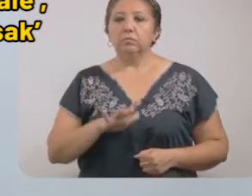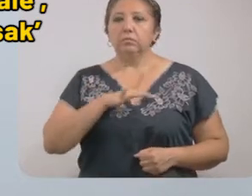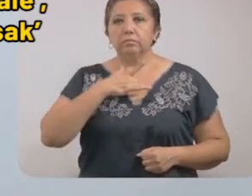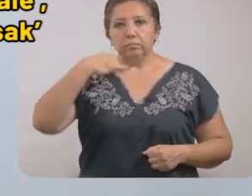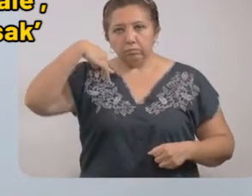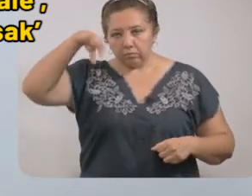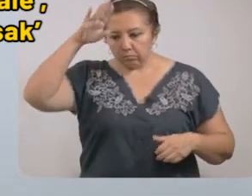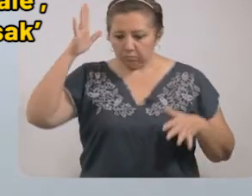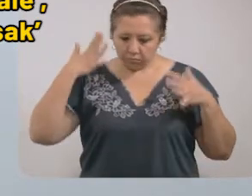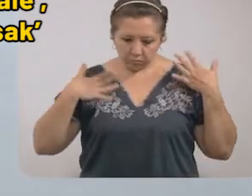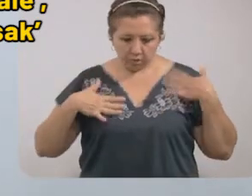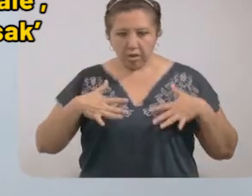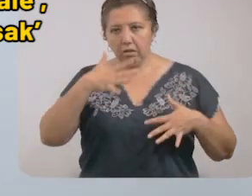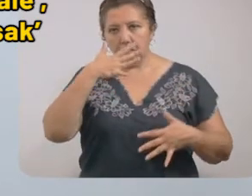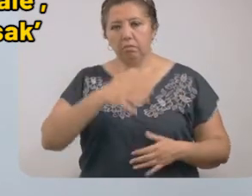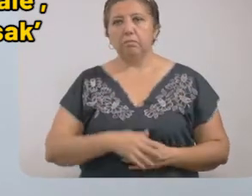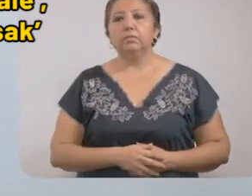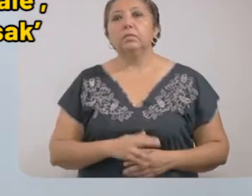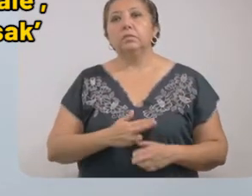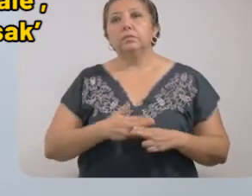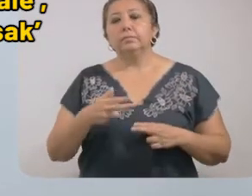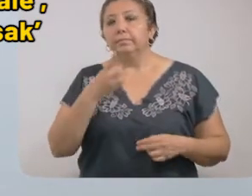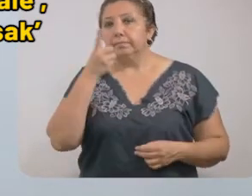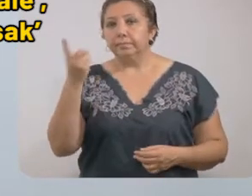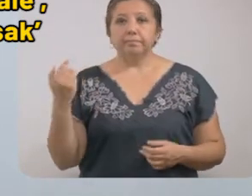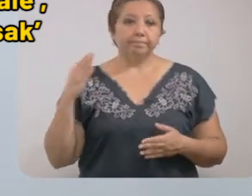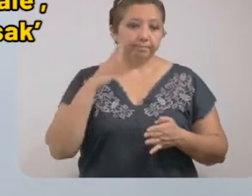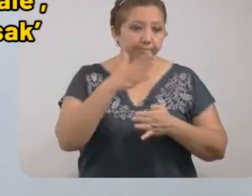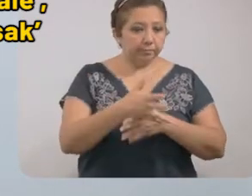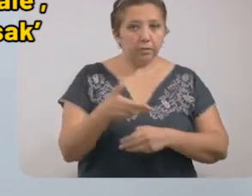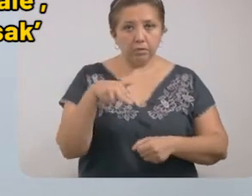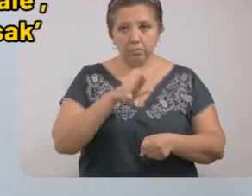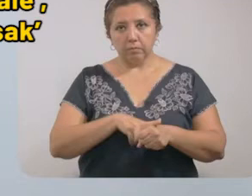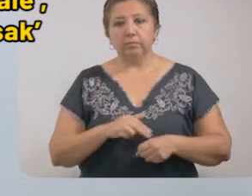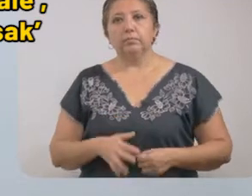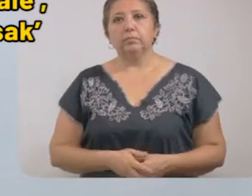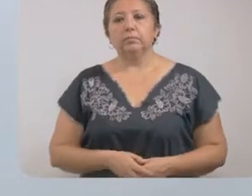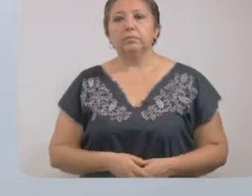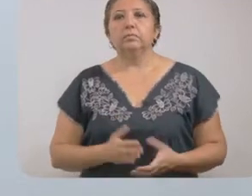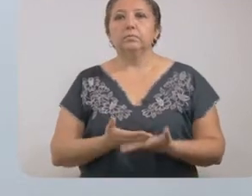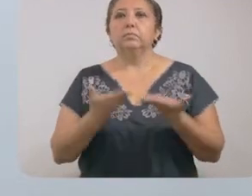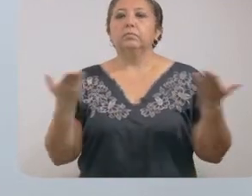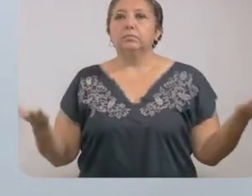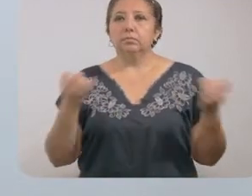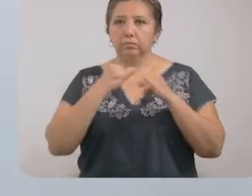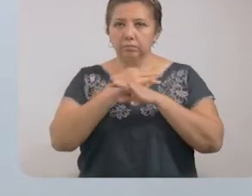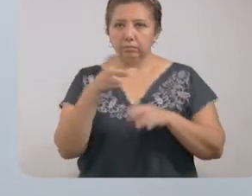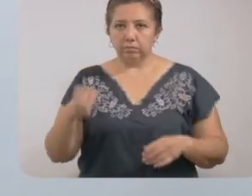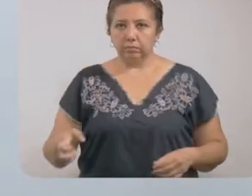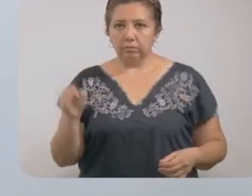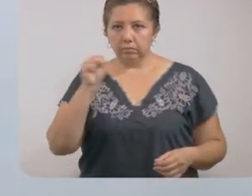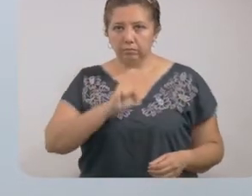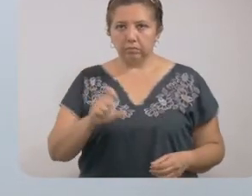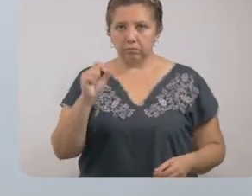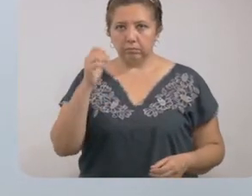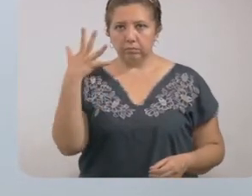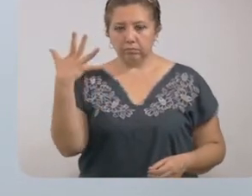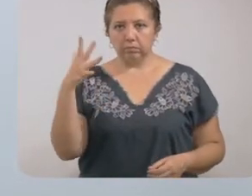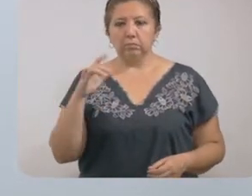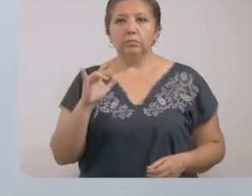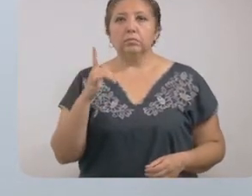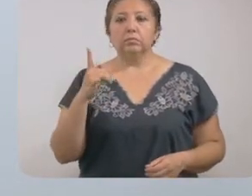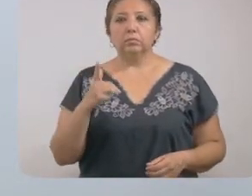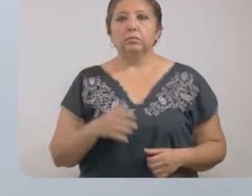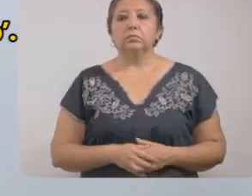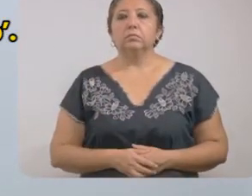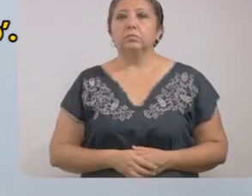presentan fiebre, cansancio o tos seca, acudir de inmediato al centro de salud más cercano. A continuación, el parte médico de este sábado 25 de